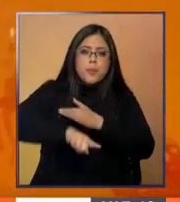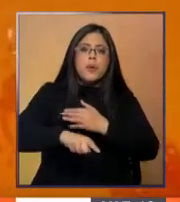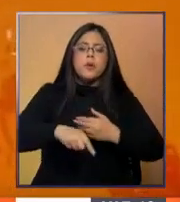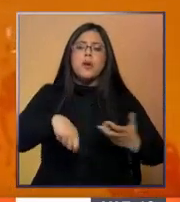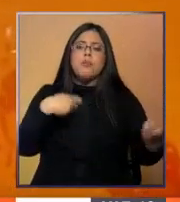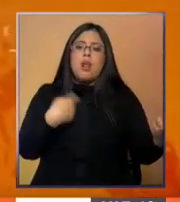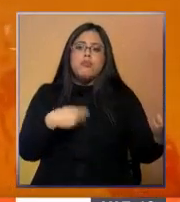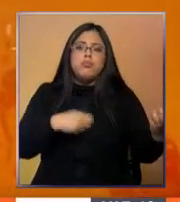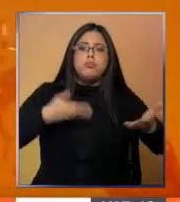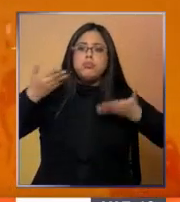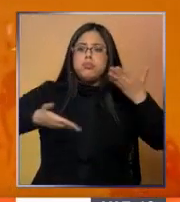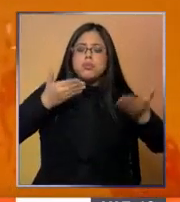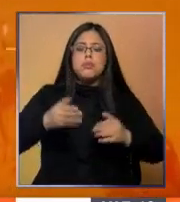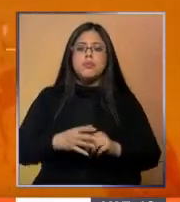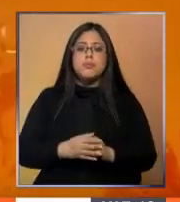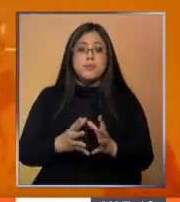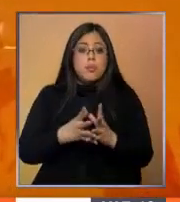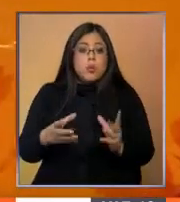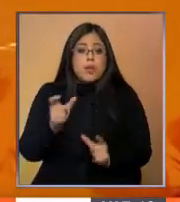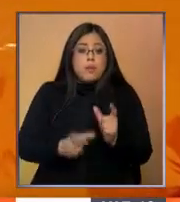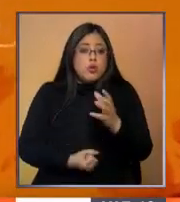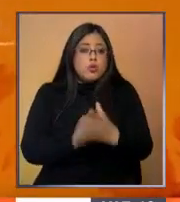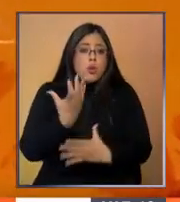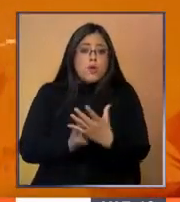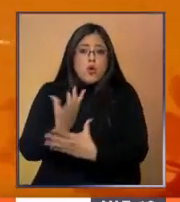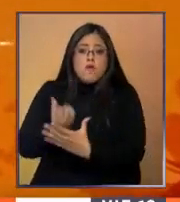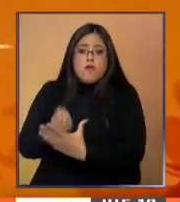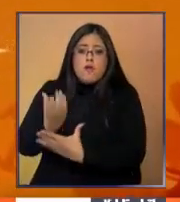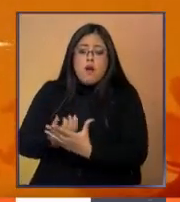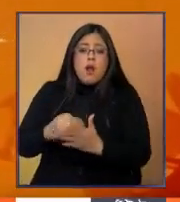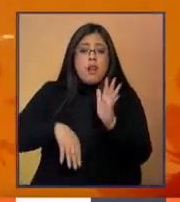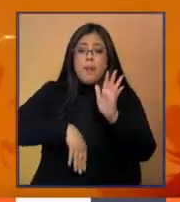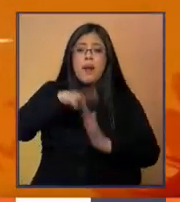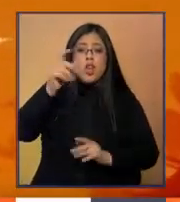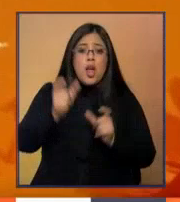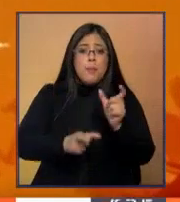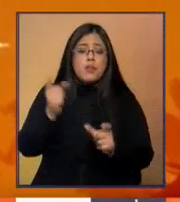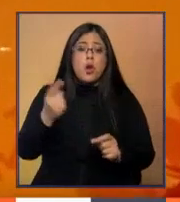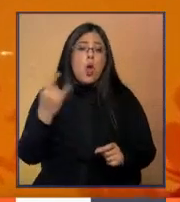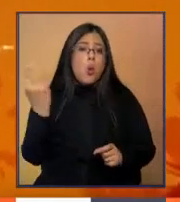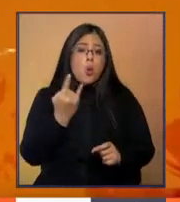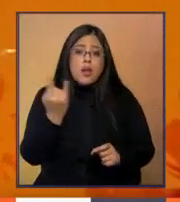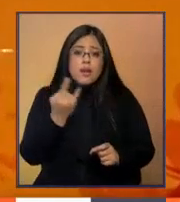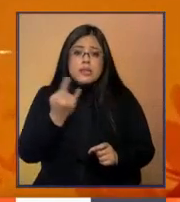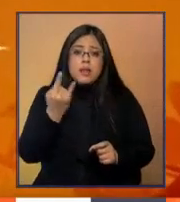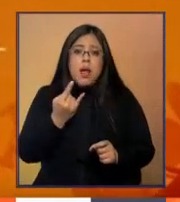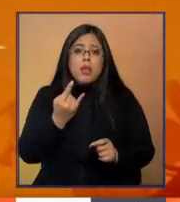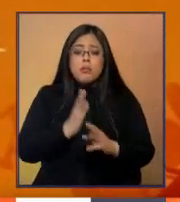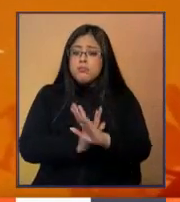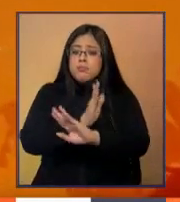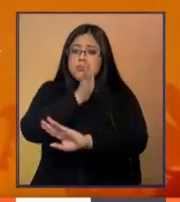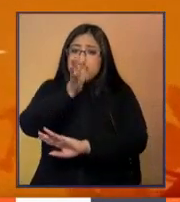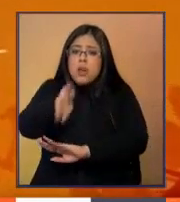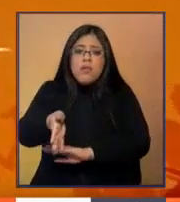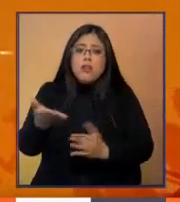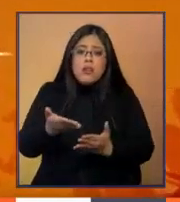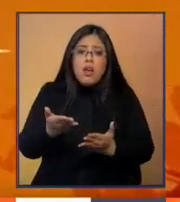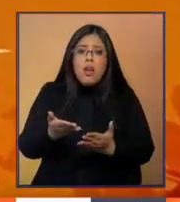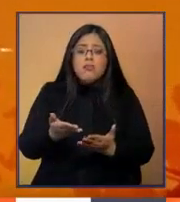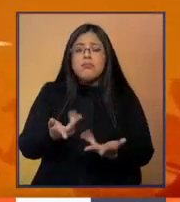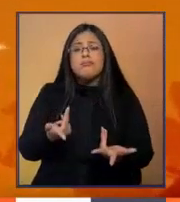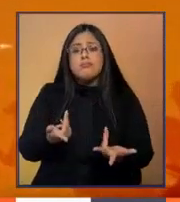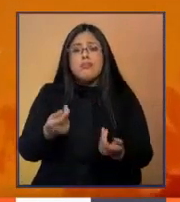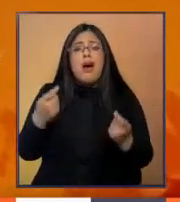Hay mucha gente nueva, que sobre todo son universitarios que se pagan las carreras o si no salen a hacerse unas lucas nomás al